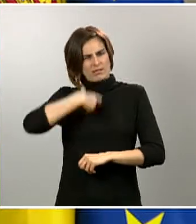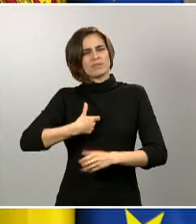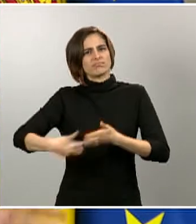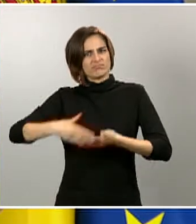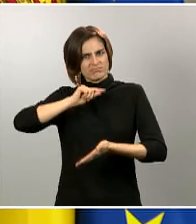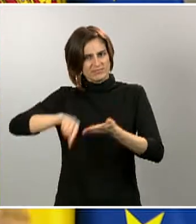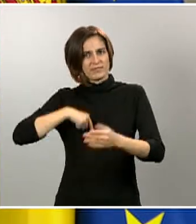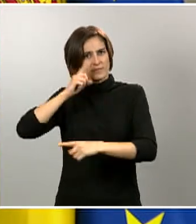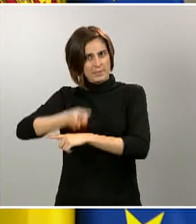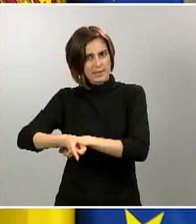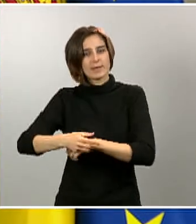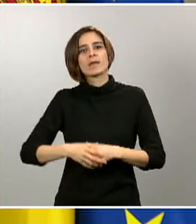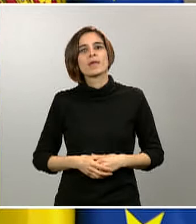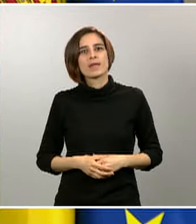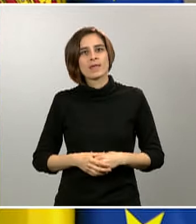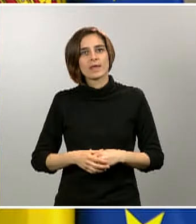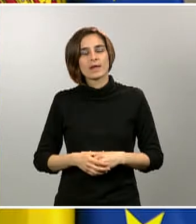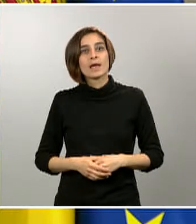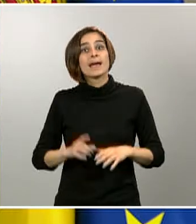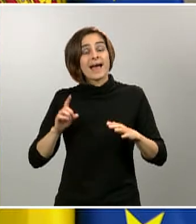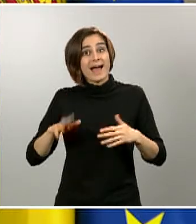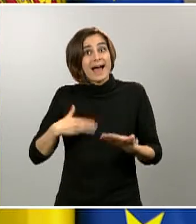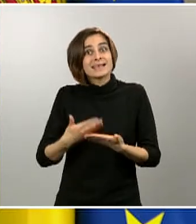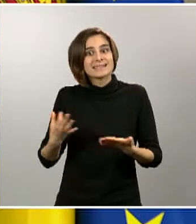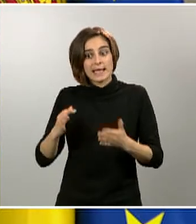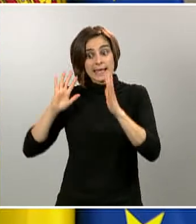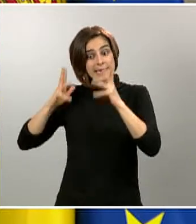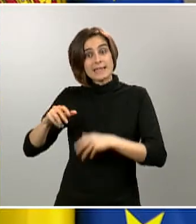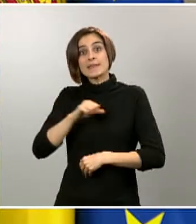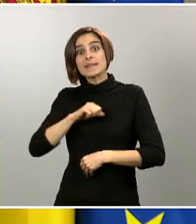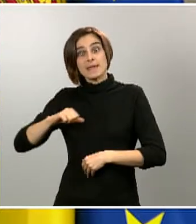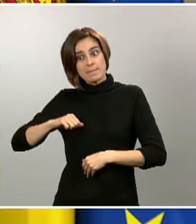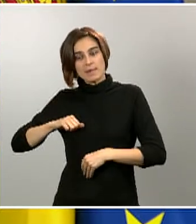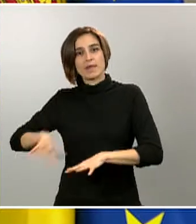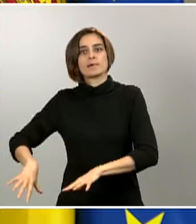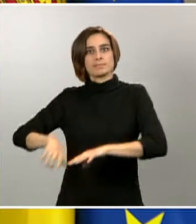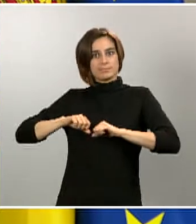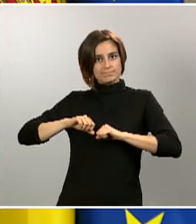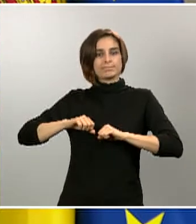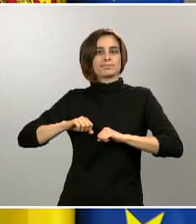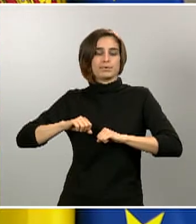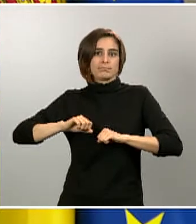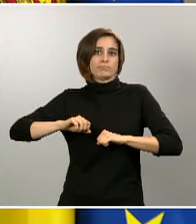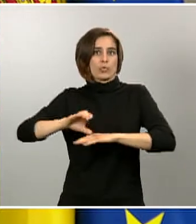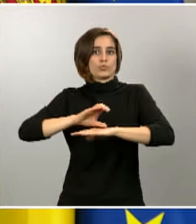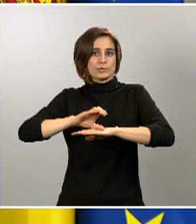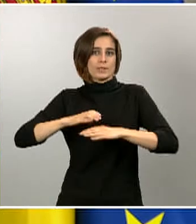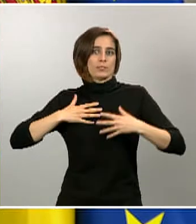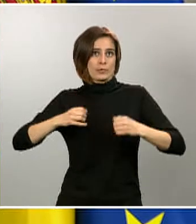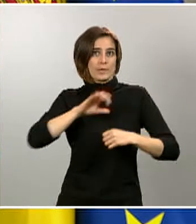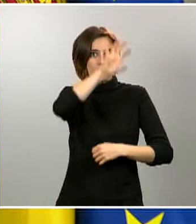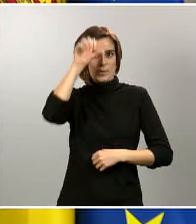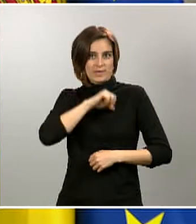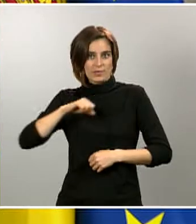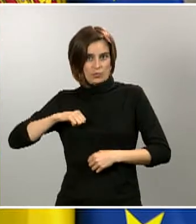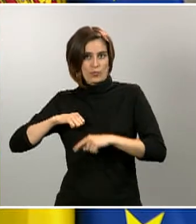todas las residencias privadas a las órdenes del responsable de la comunidad autónoma pertinente. Por tanto, se ha desplegado una acción muy importante a este respecto. En una de estas